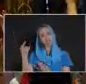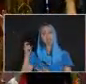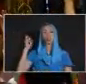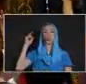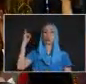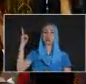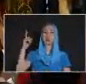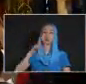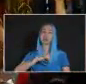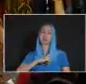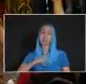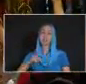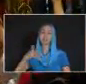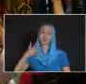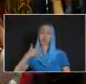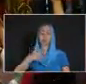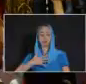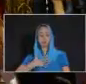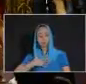Él ha sido tu refugio